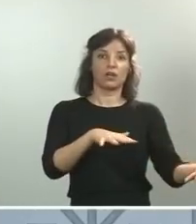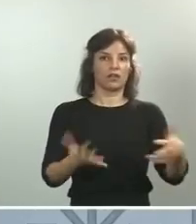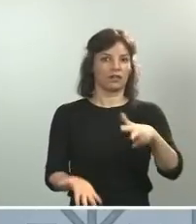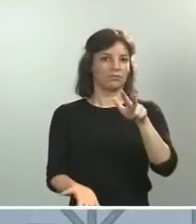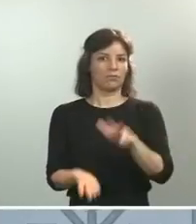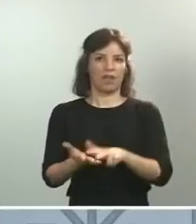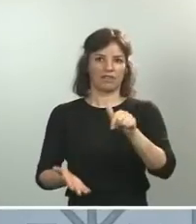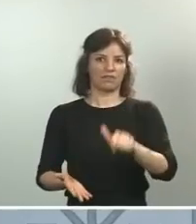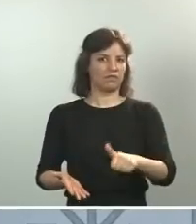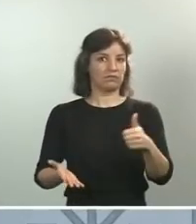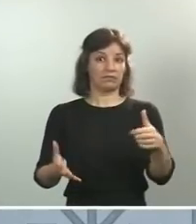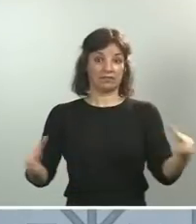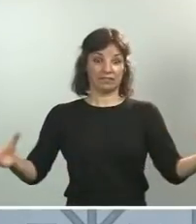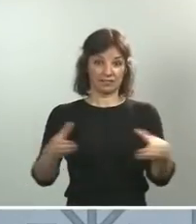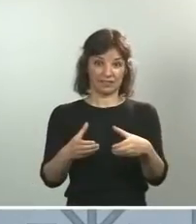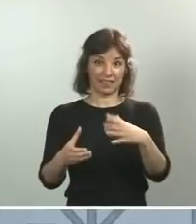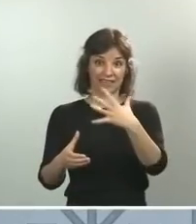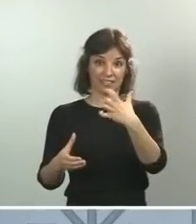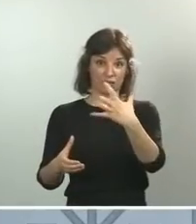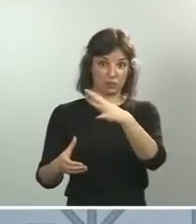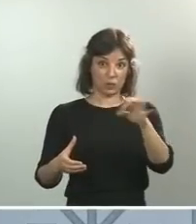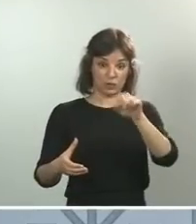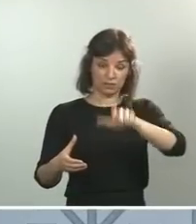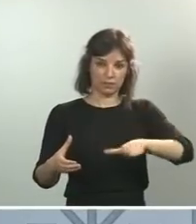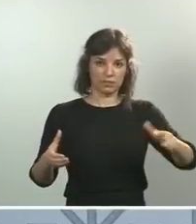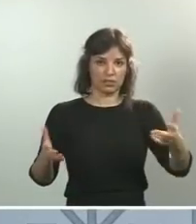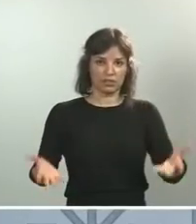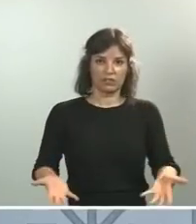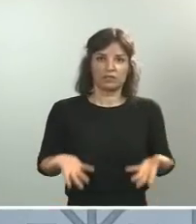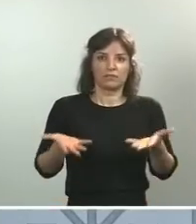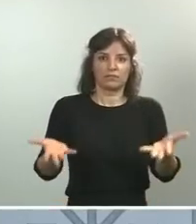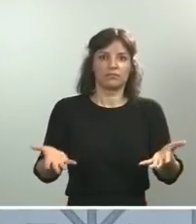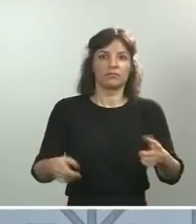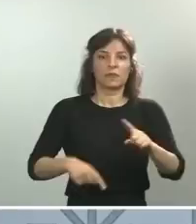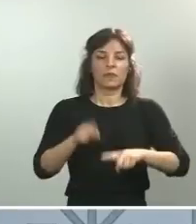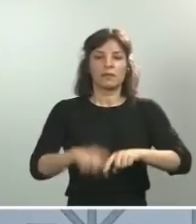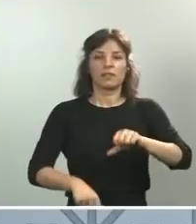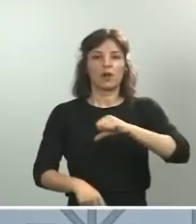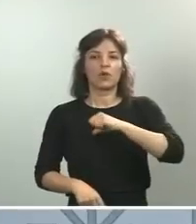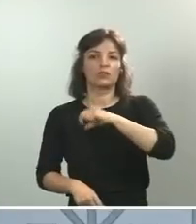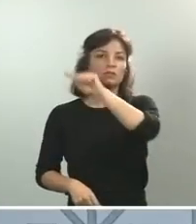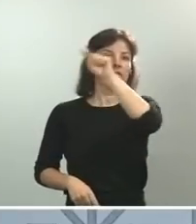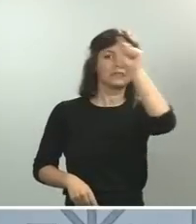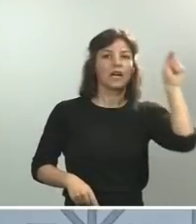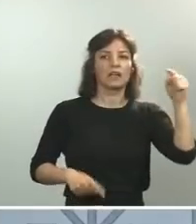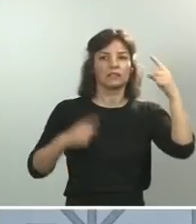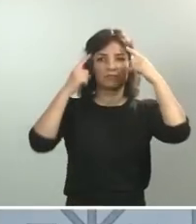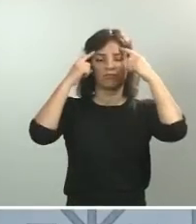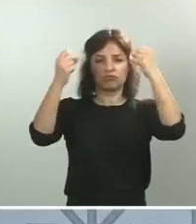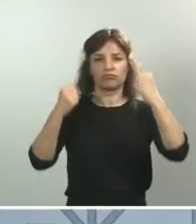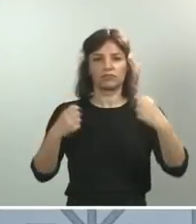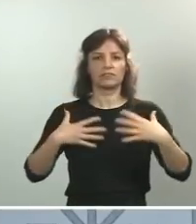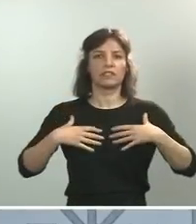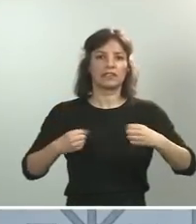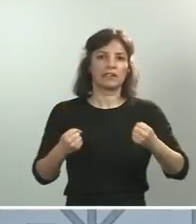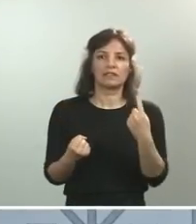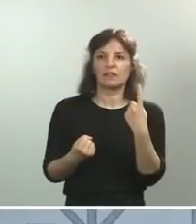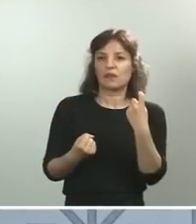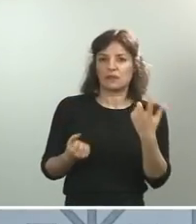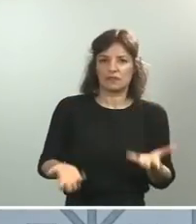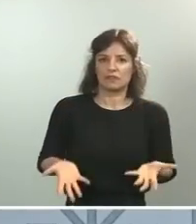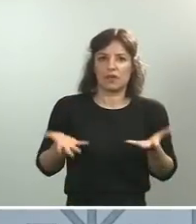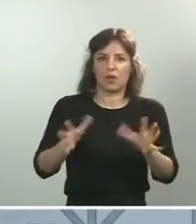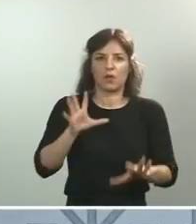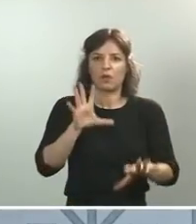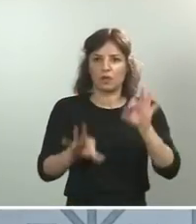disposición de lo que os hospitales e as autoridades sanitarias podan decidir con